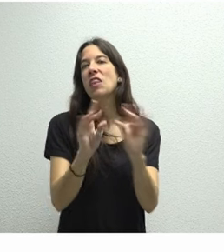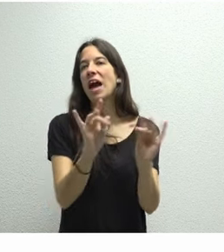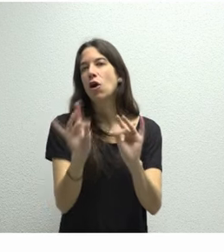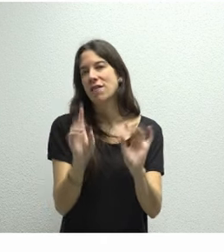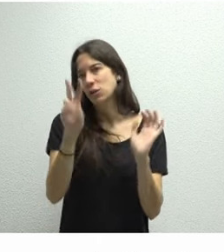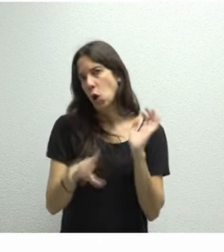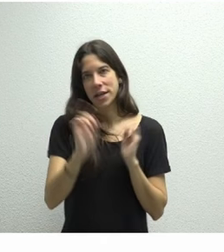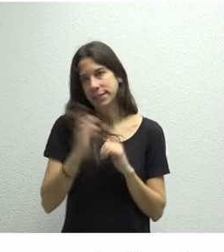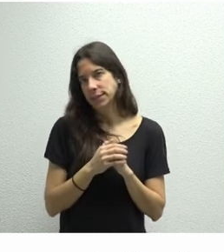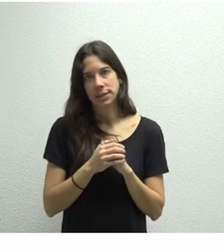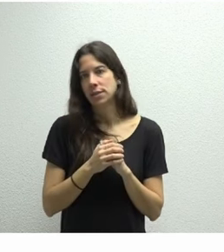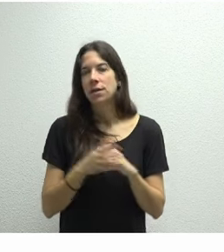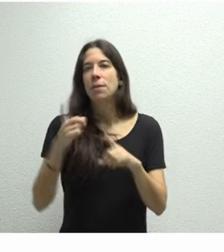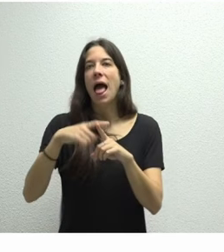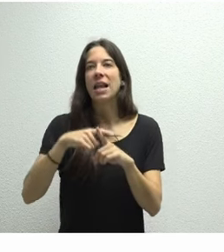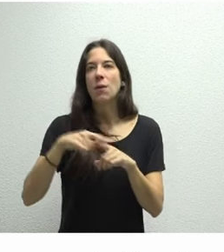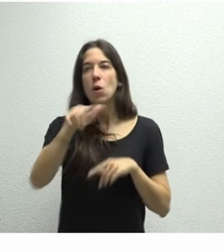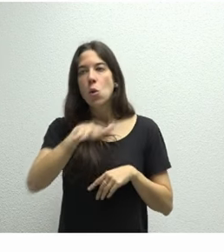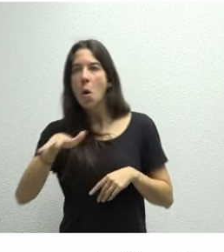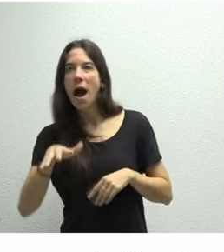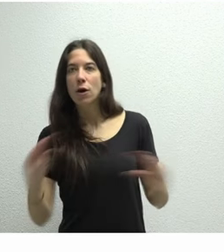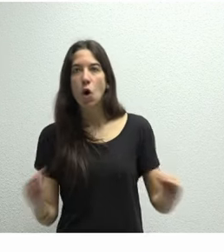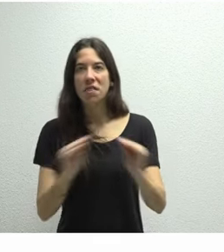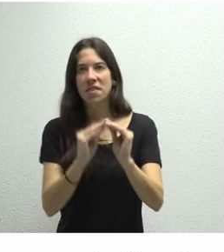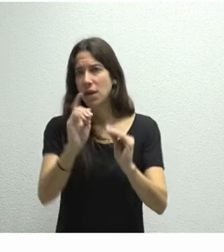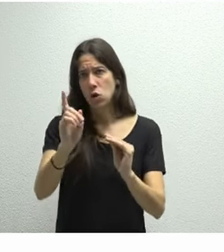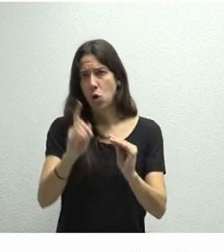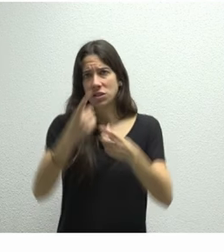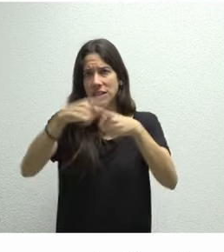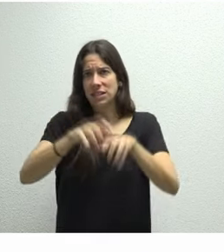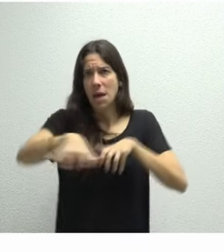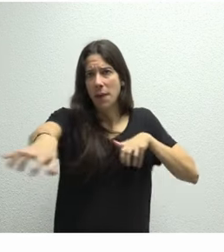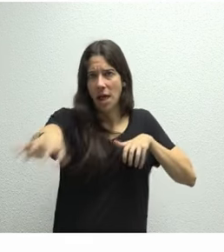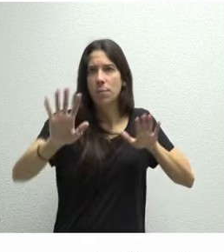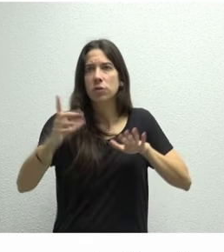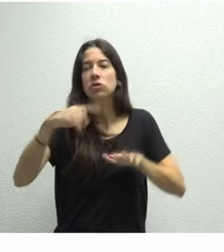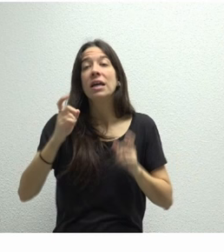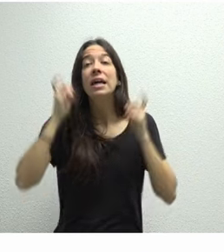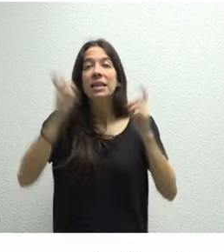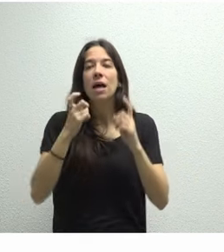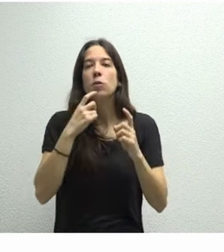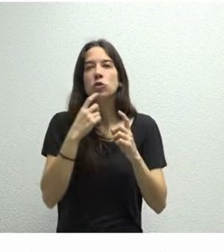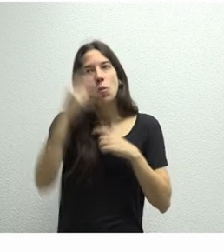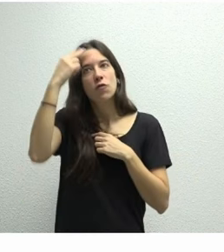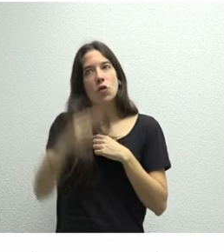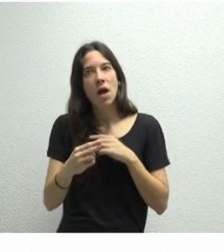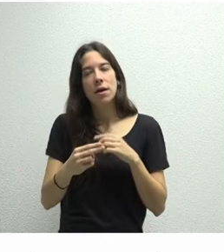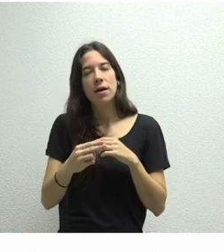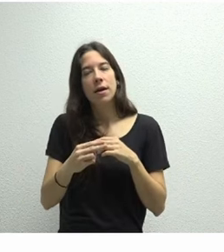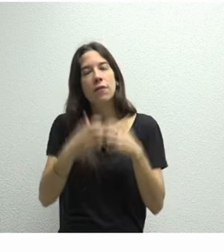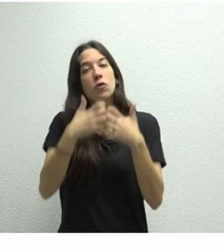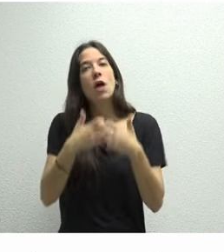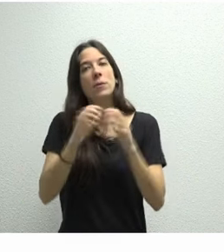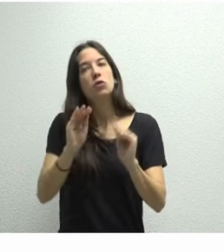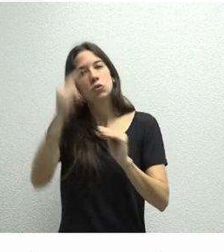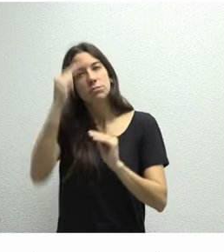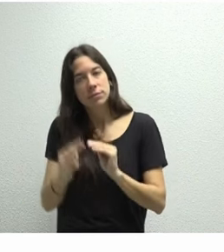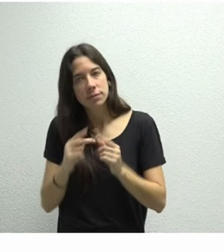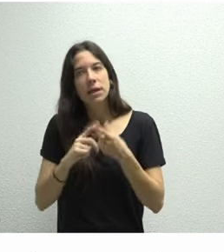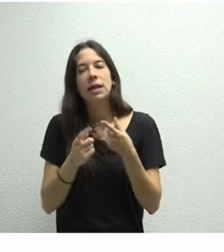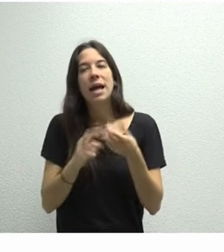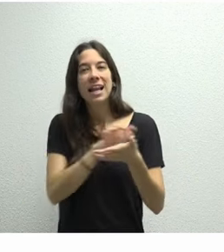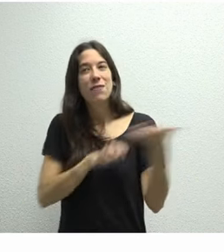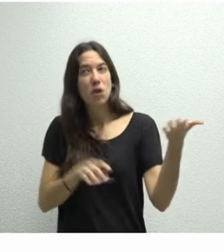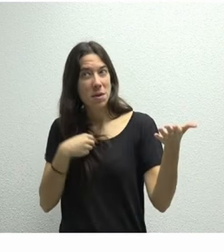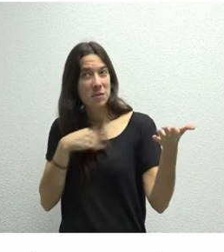no eh pero hemos intentado respetar el funcionamiento en el informe me refiero respetar la